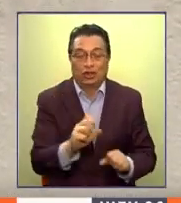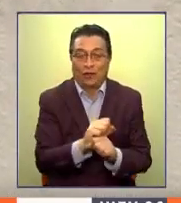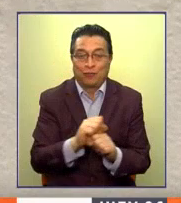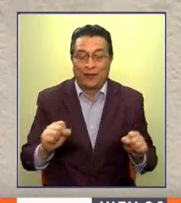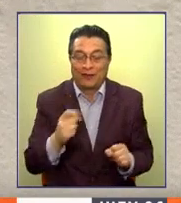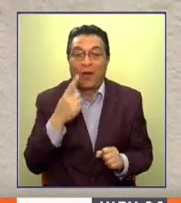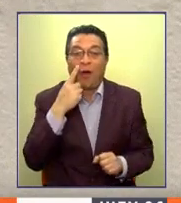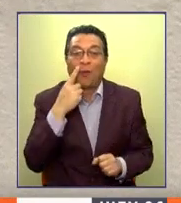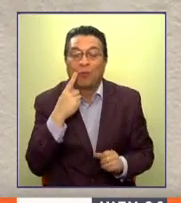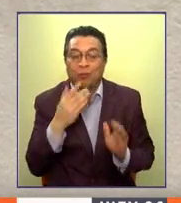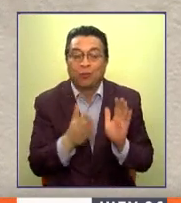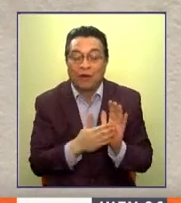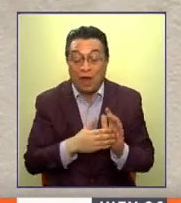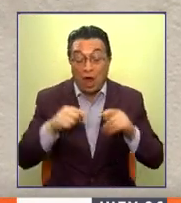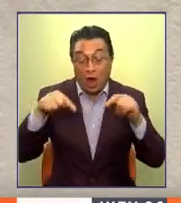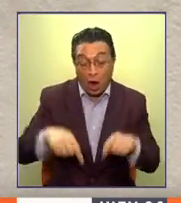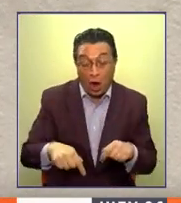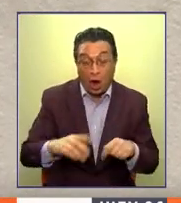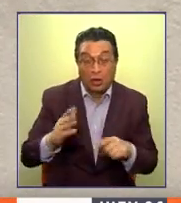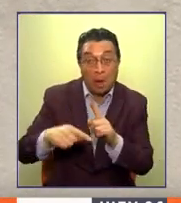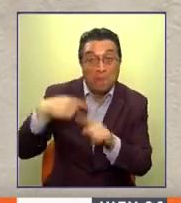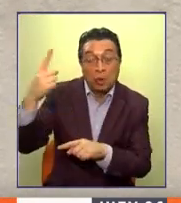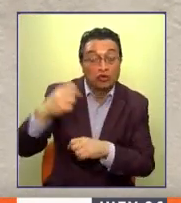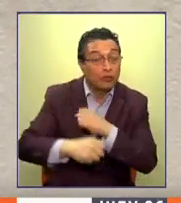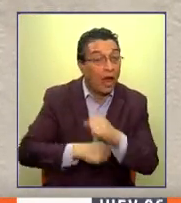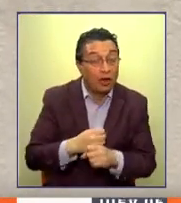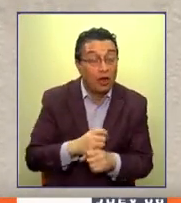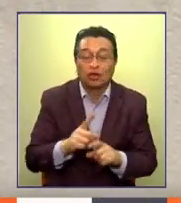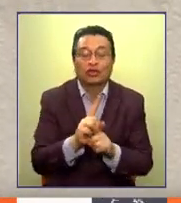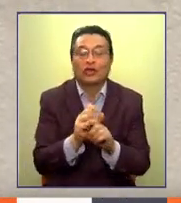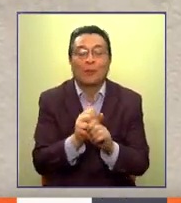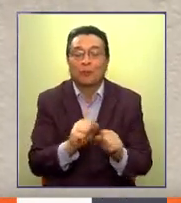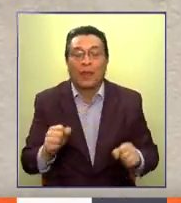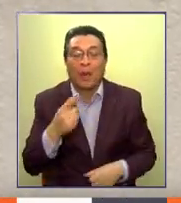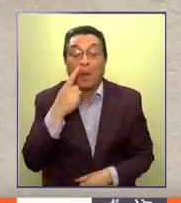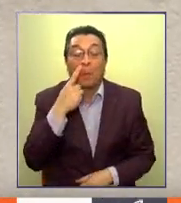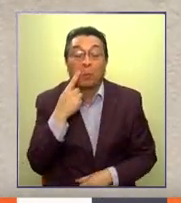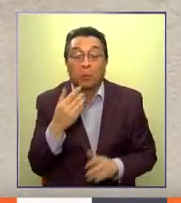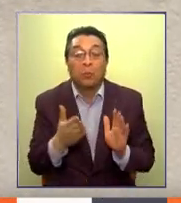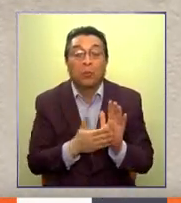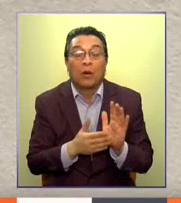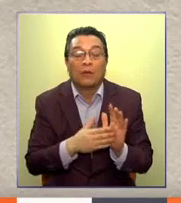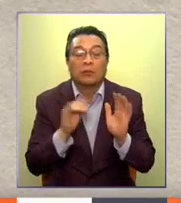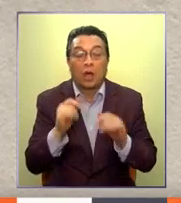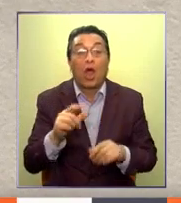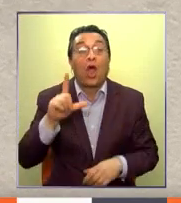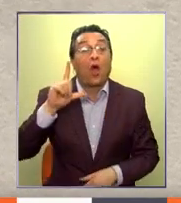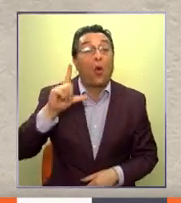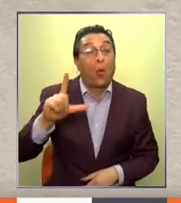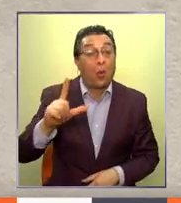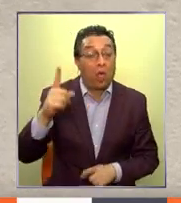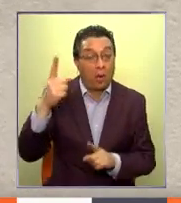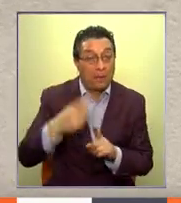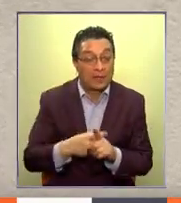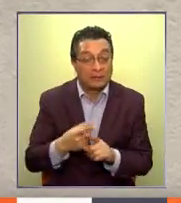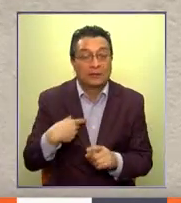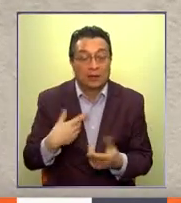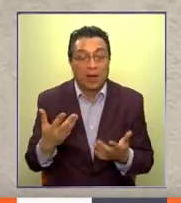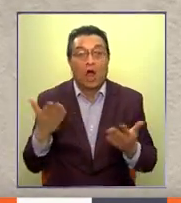verificar ni hoy día ni el próximo año si lo que se dice respecto del mes de julio para comparar con